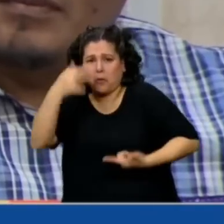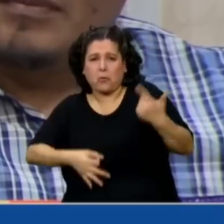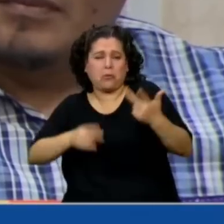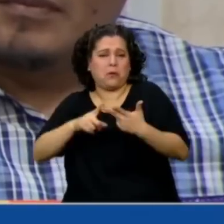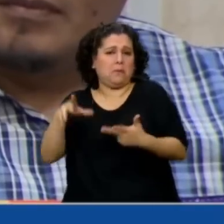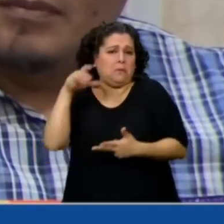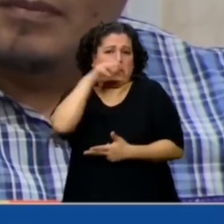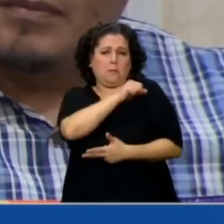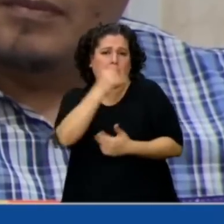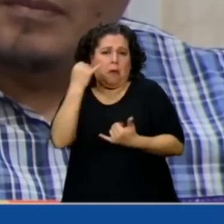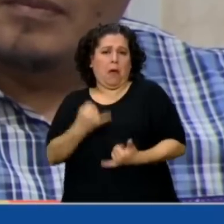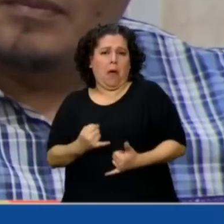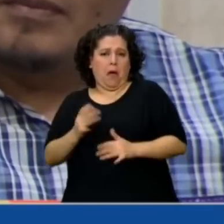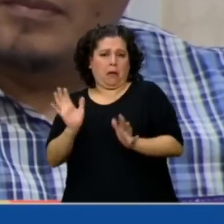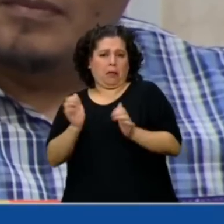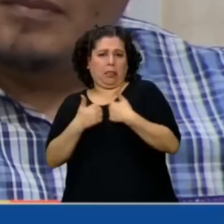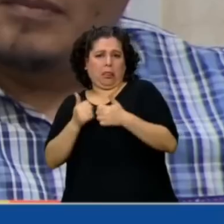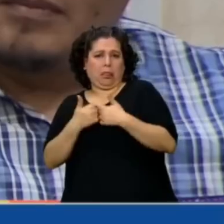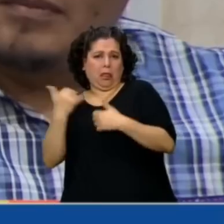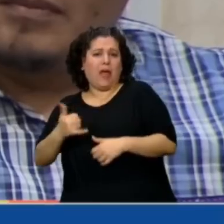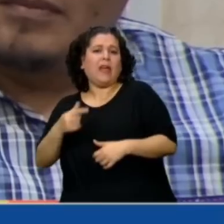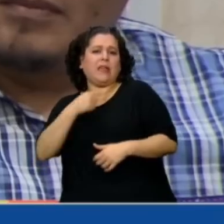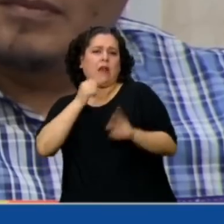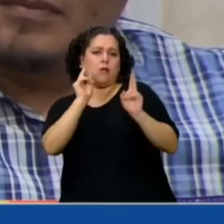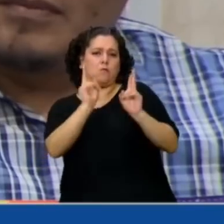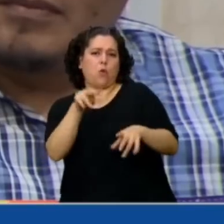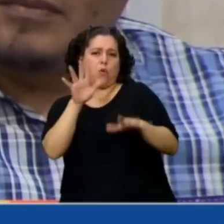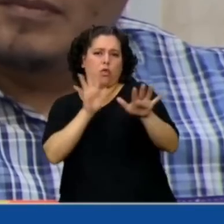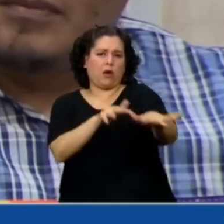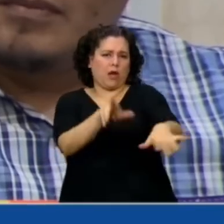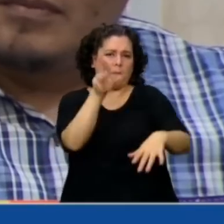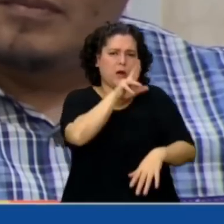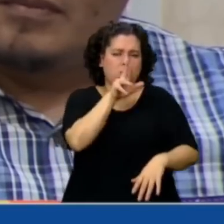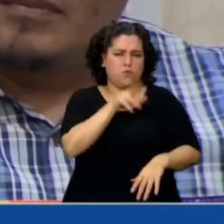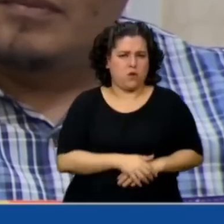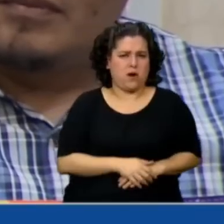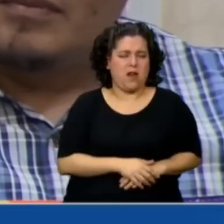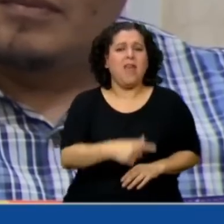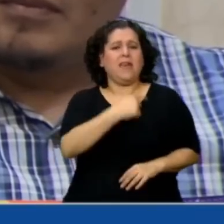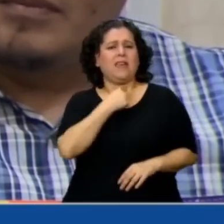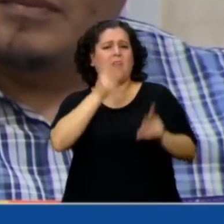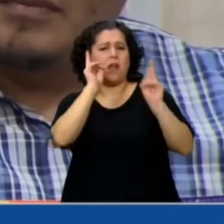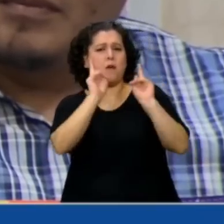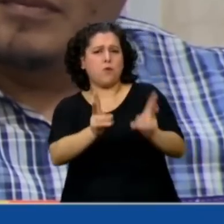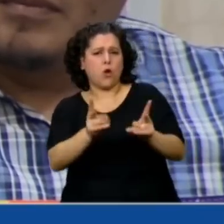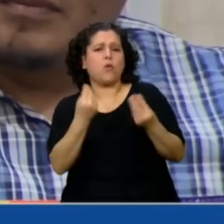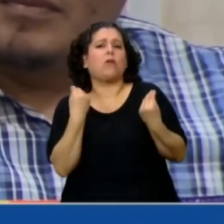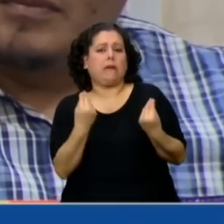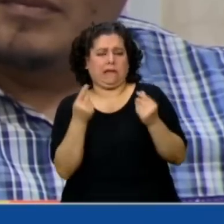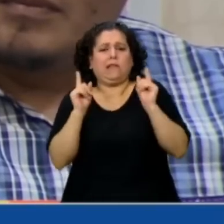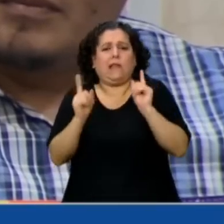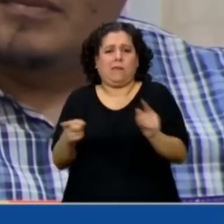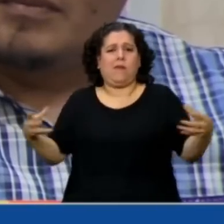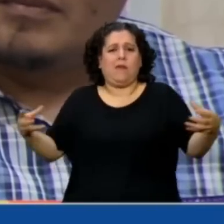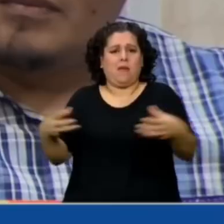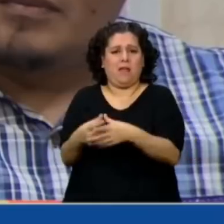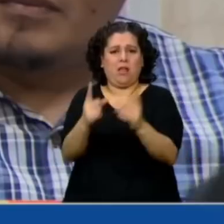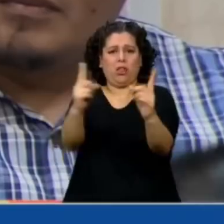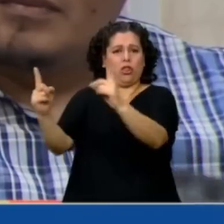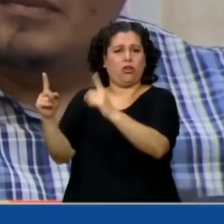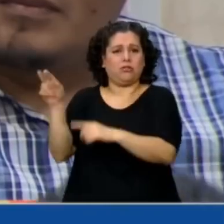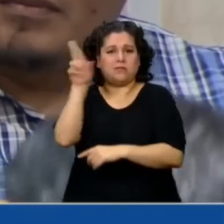Estado. Quieren prohibir que las mujeres reclamemos en la calle. Quieren prohibir que la docencia, que las